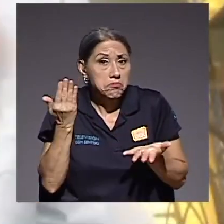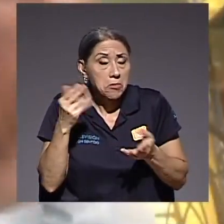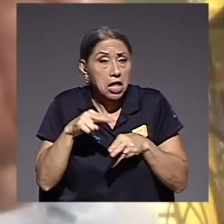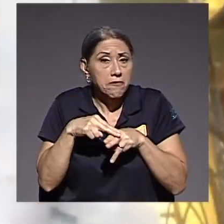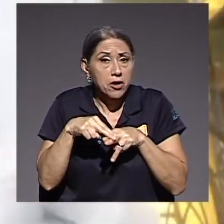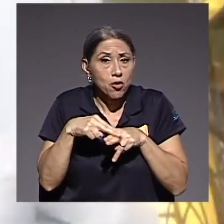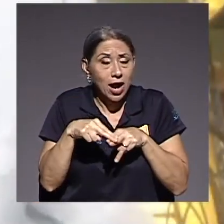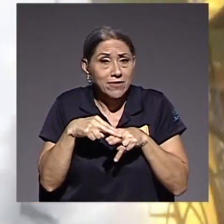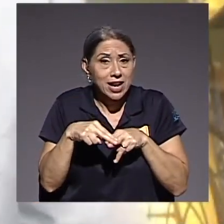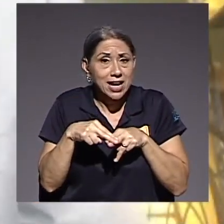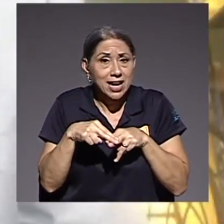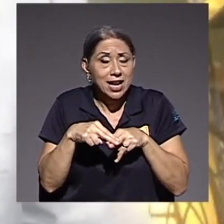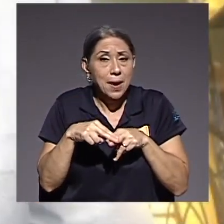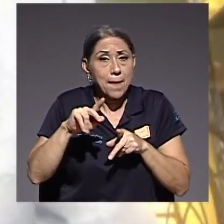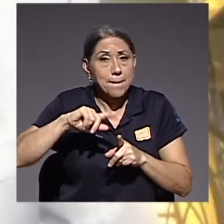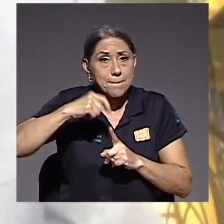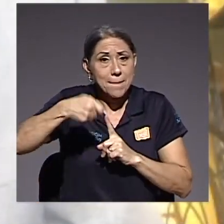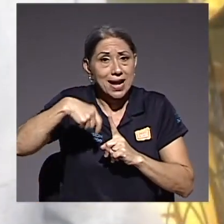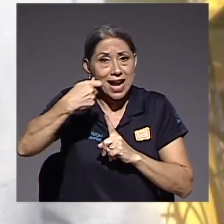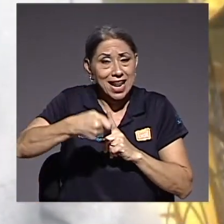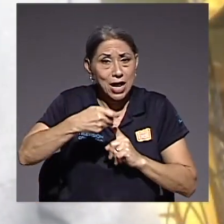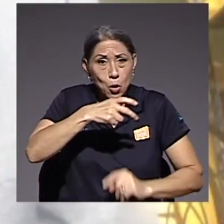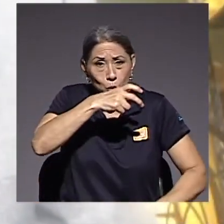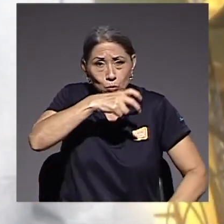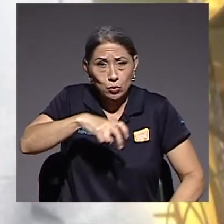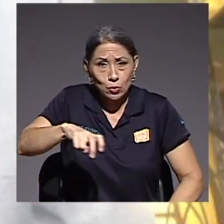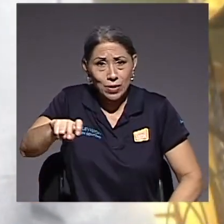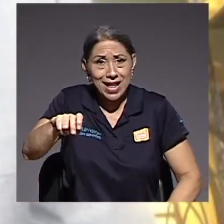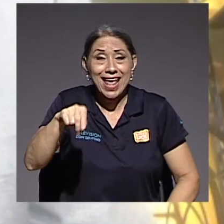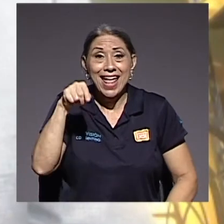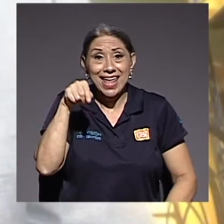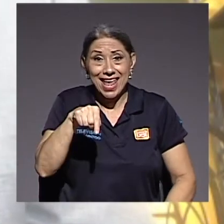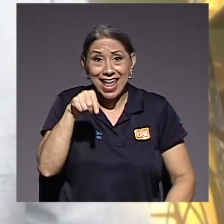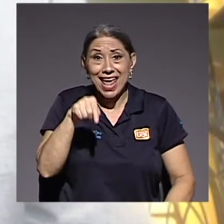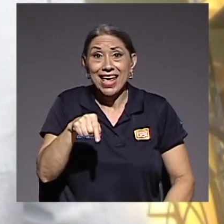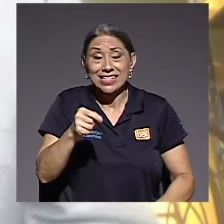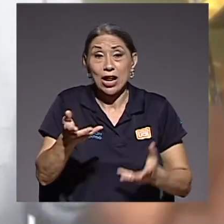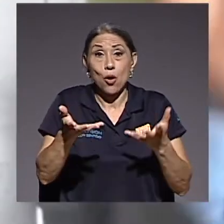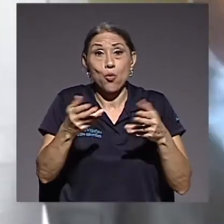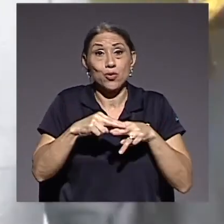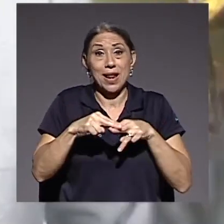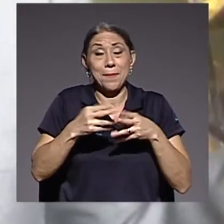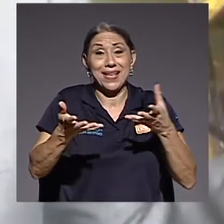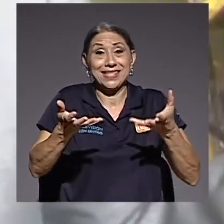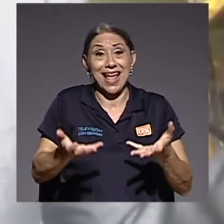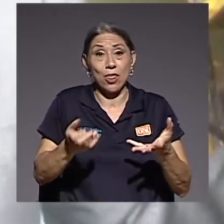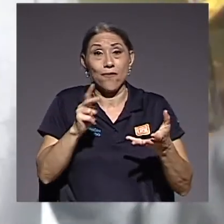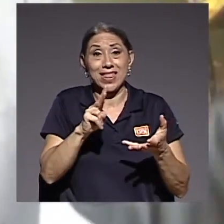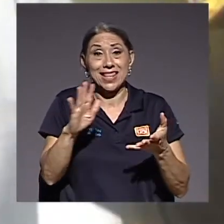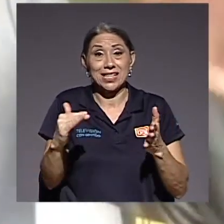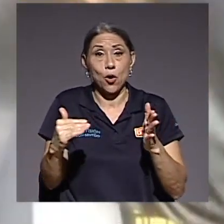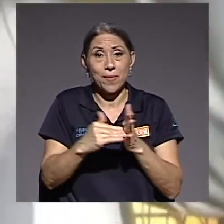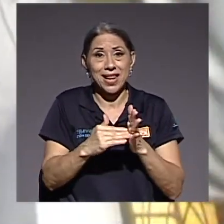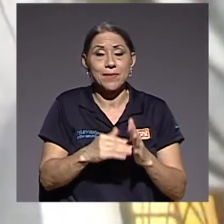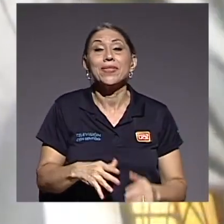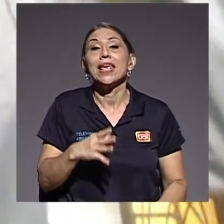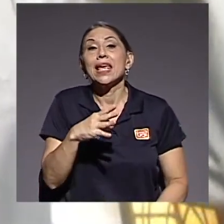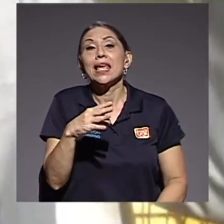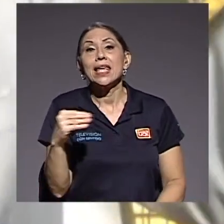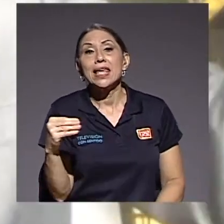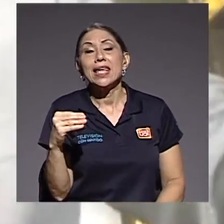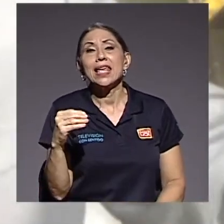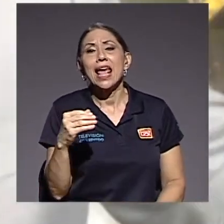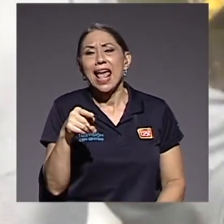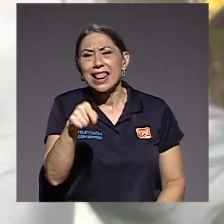ferrocarril bananero, que era un tren pesado de 25.000, y el del Pacífico, que se hizo